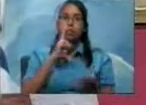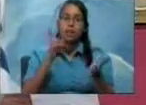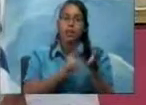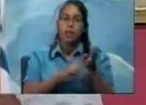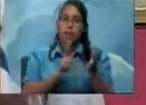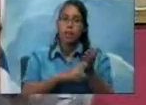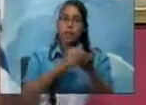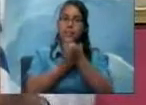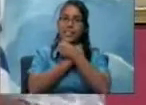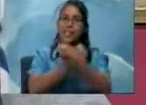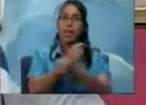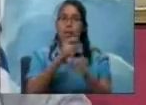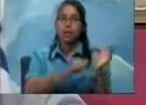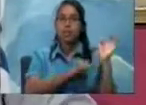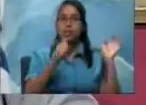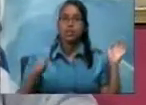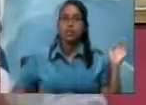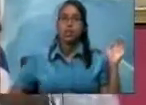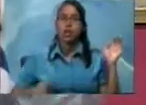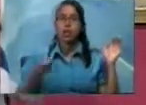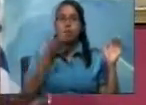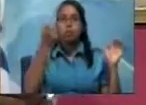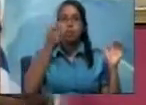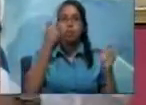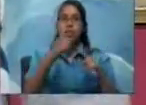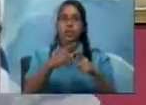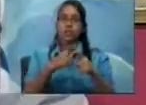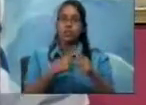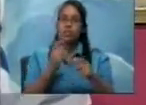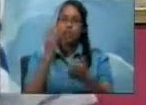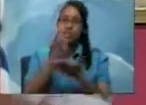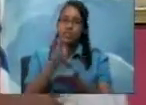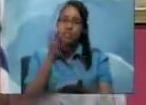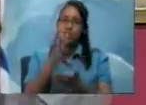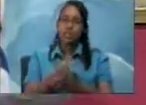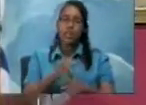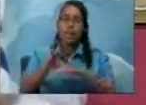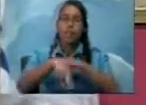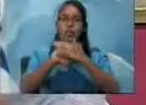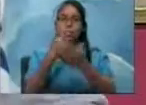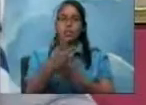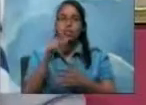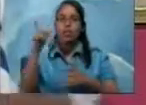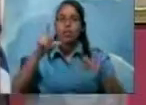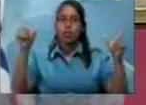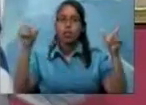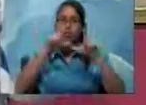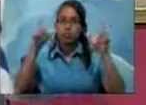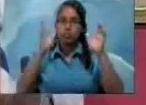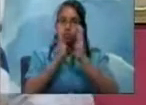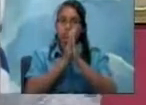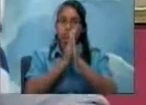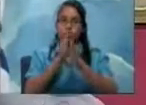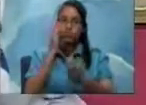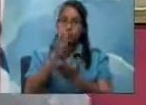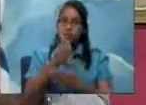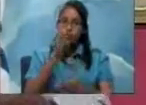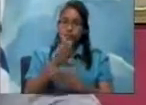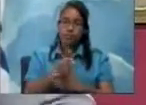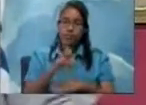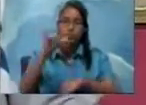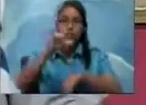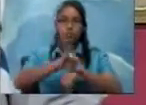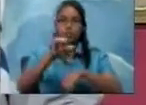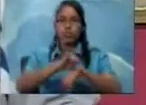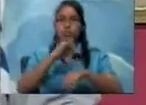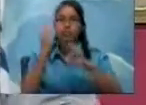amas al Señor Búscalo entonces asiste a la vigilia asiste a los matutino asiste a la iglesia asiste a